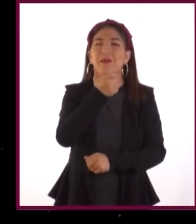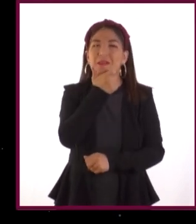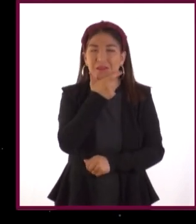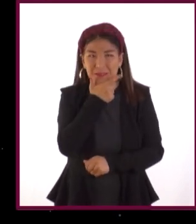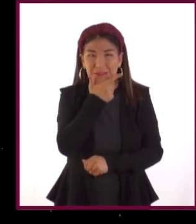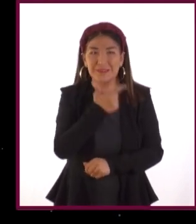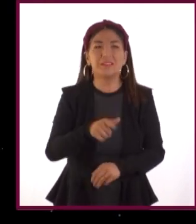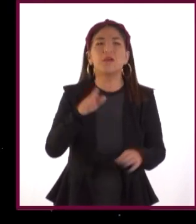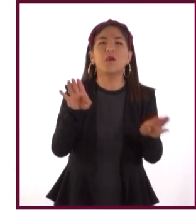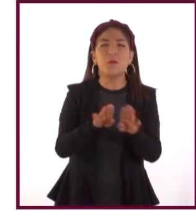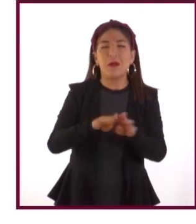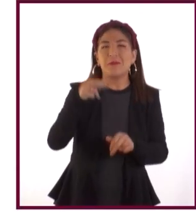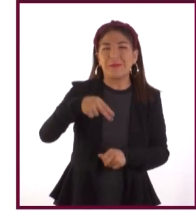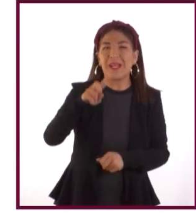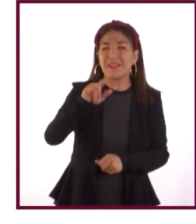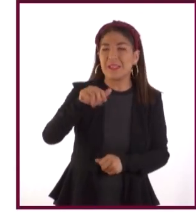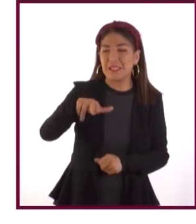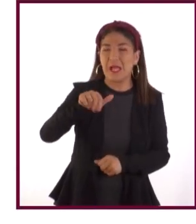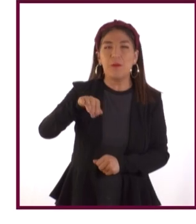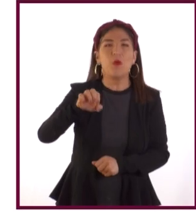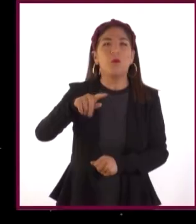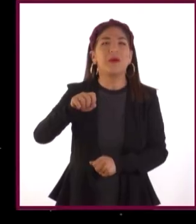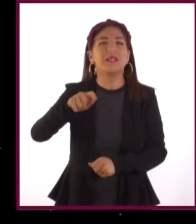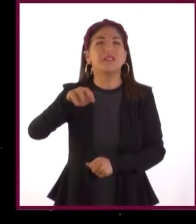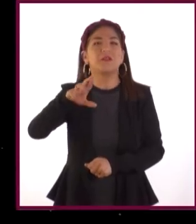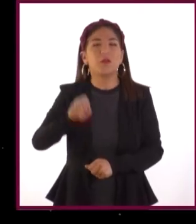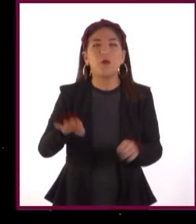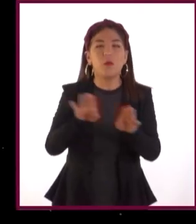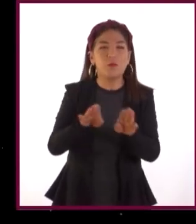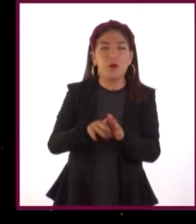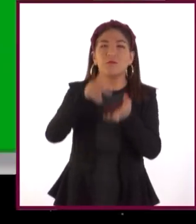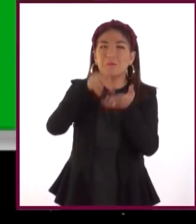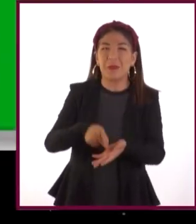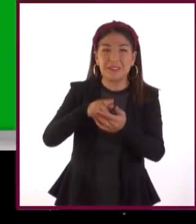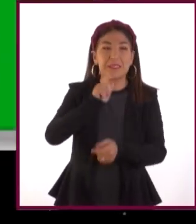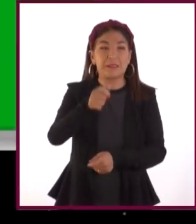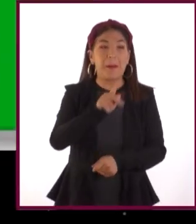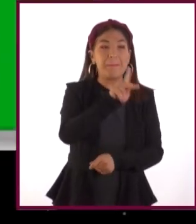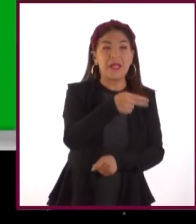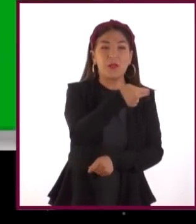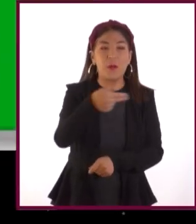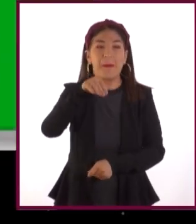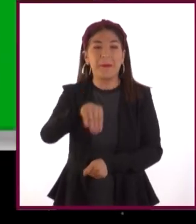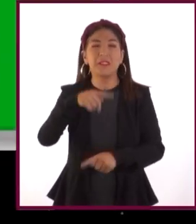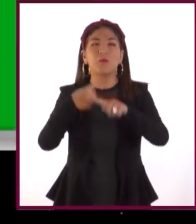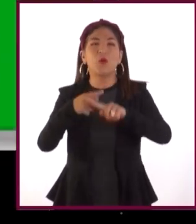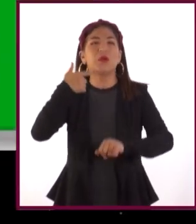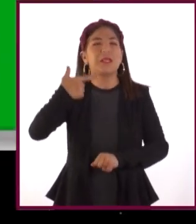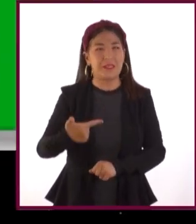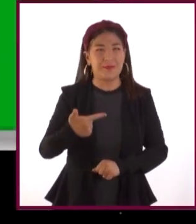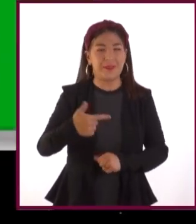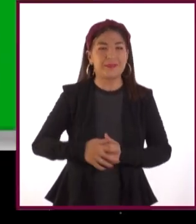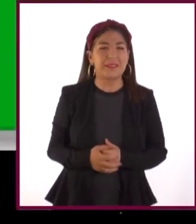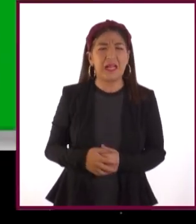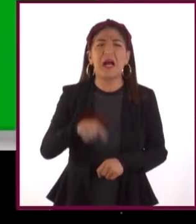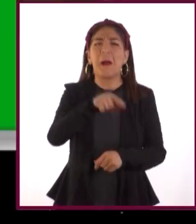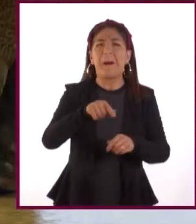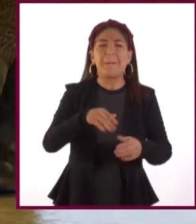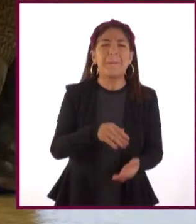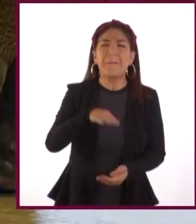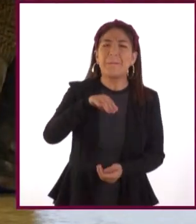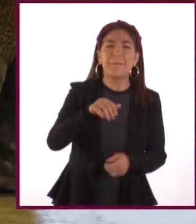tiene diferentes valores para un mismo cuerpo, dependiendo del lugar del universo en el que se encuentre. El peso se expresa en